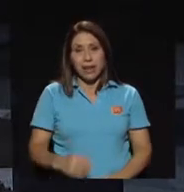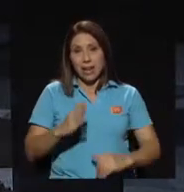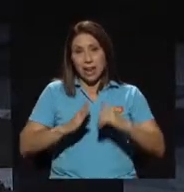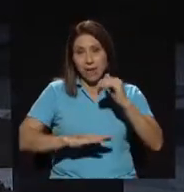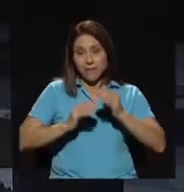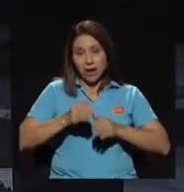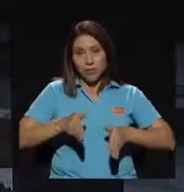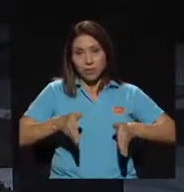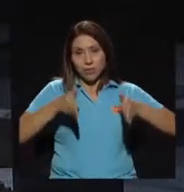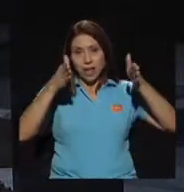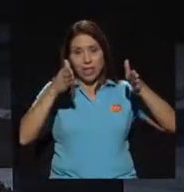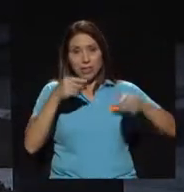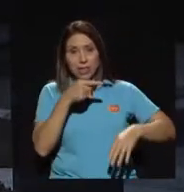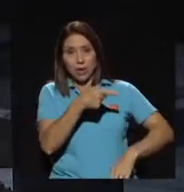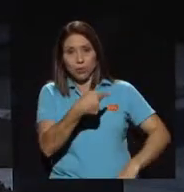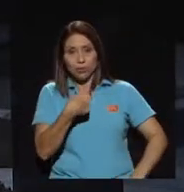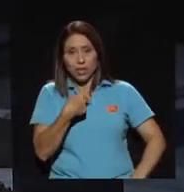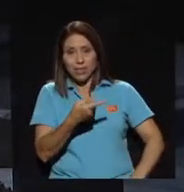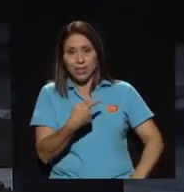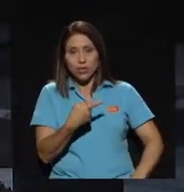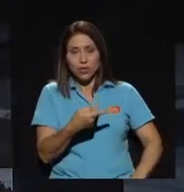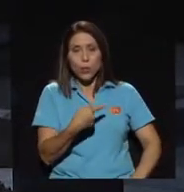en la que usted y yo